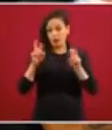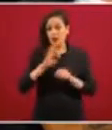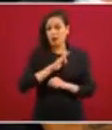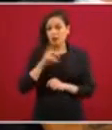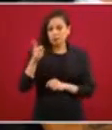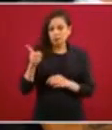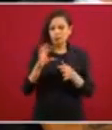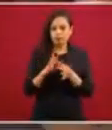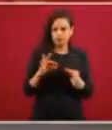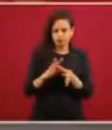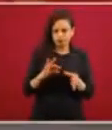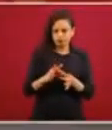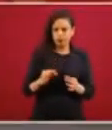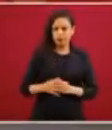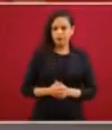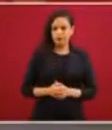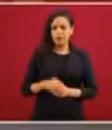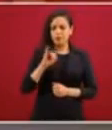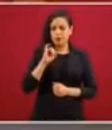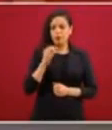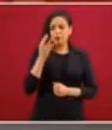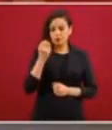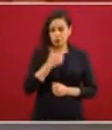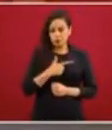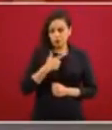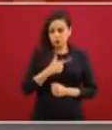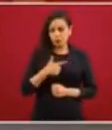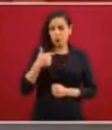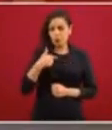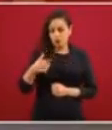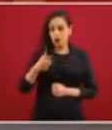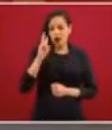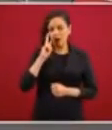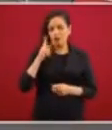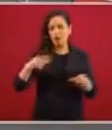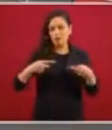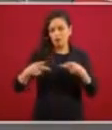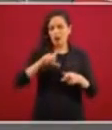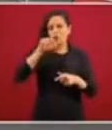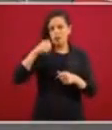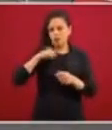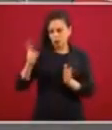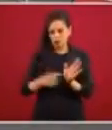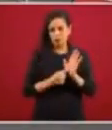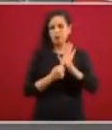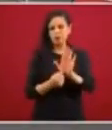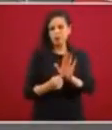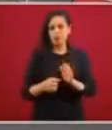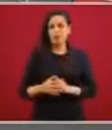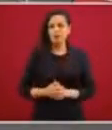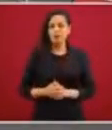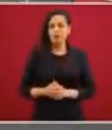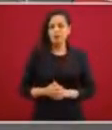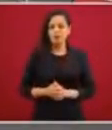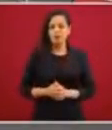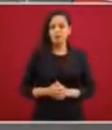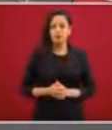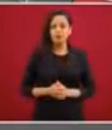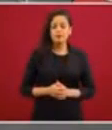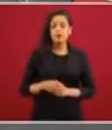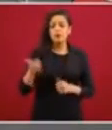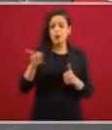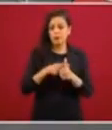en alguna próxima. Cómo no, con mucho gusto, lo preparamos y lo traemos. Vamos a darle la voz a usted primero y a usted.